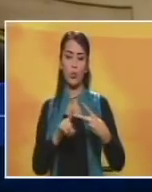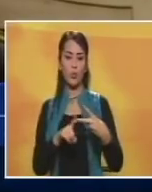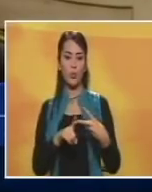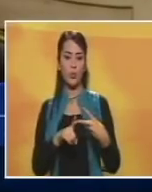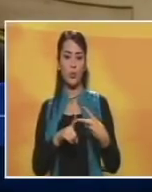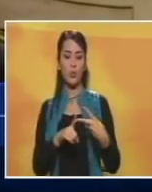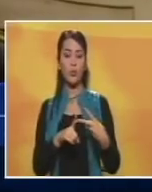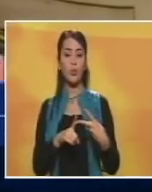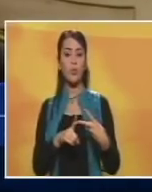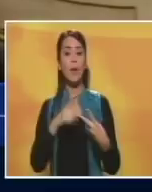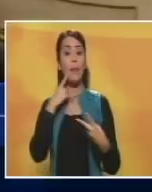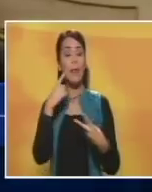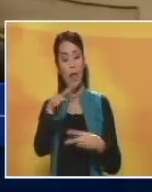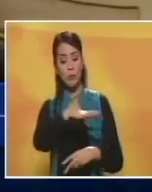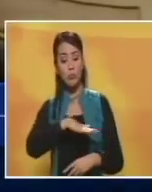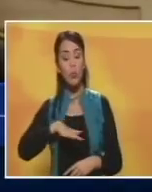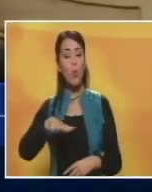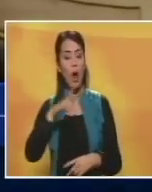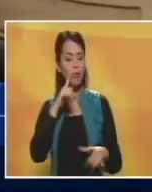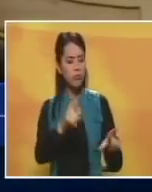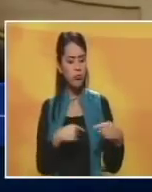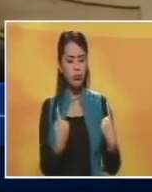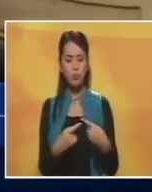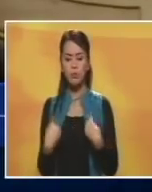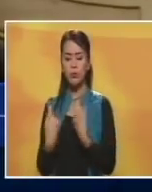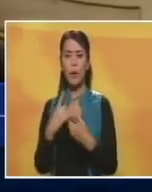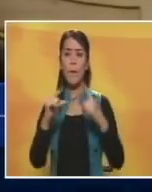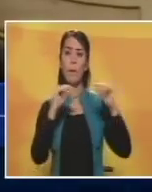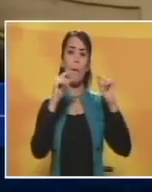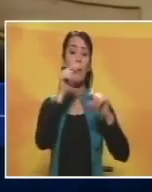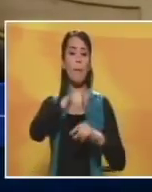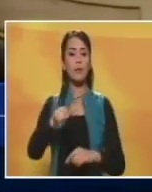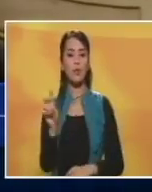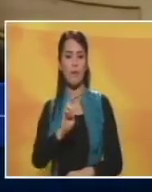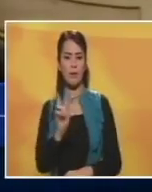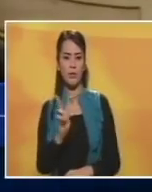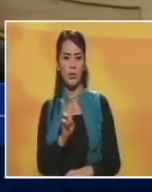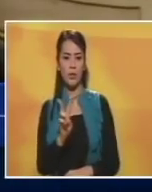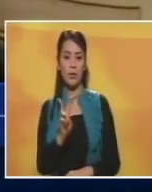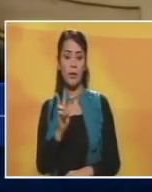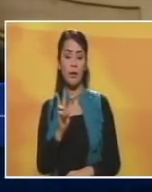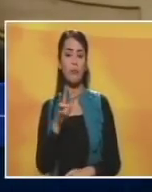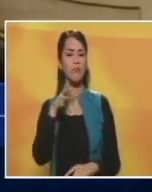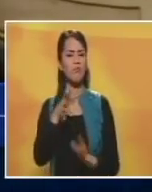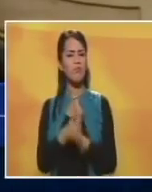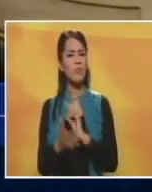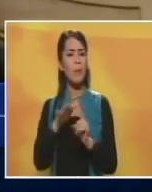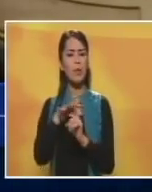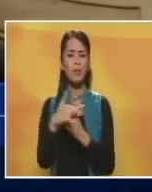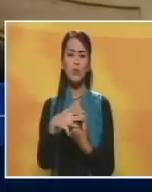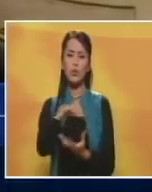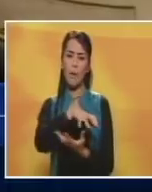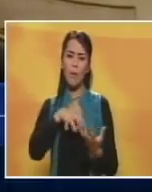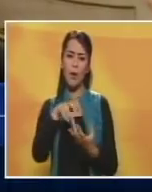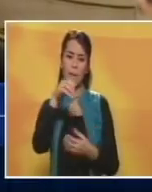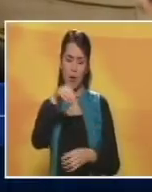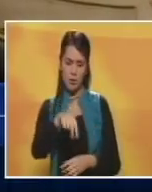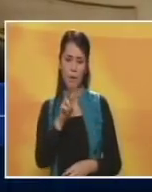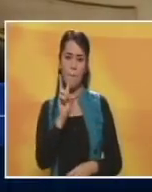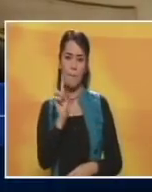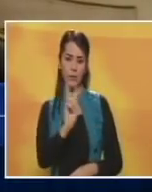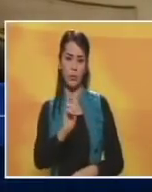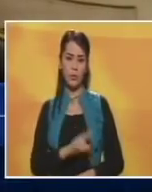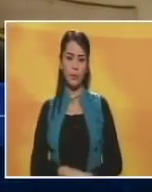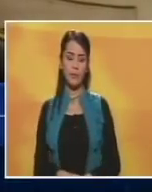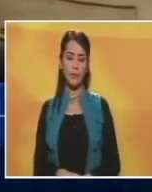efectivamente la dimensión regional de este éxodo masivo que está habiendo de venezolanos como consecuencia de esa crisis interna. Lo que se necesita es una